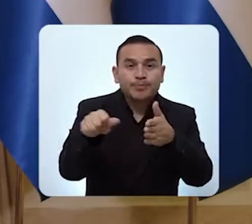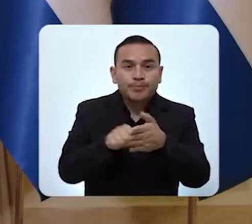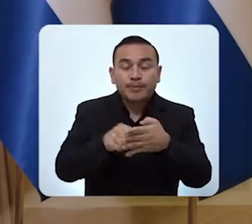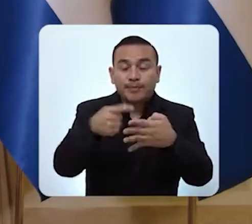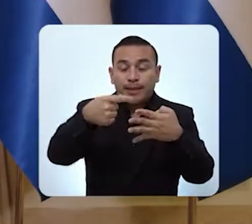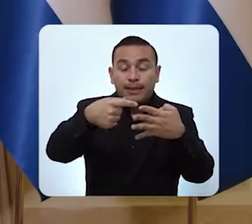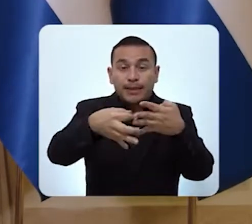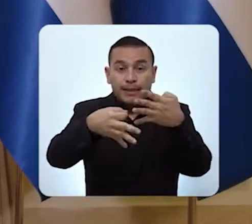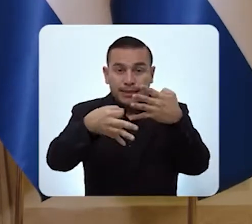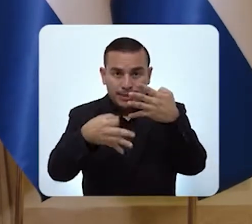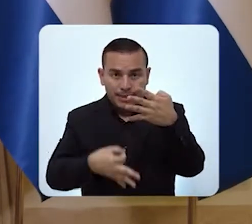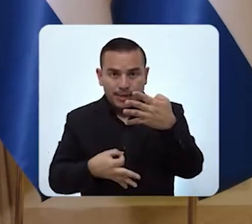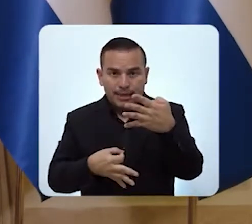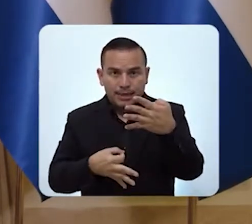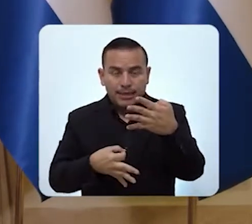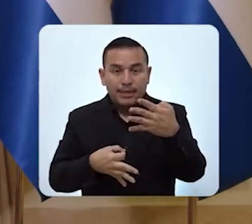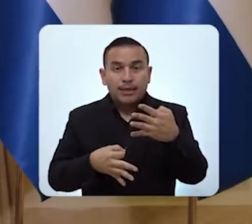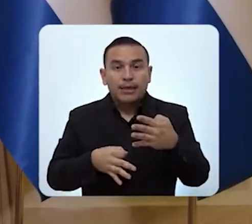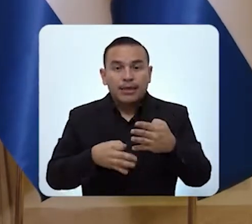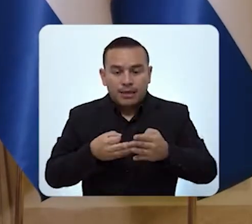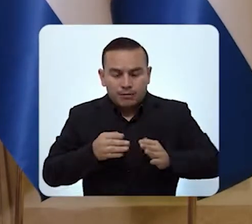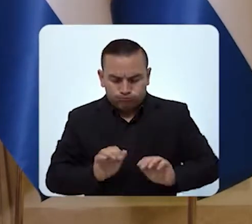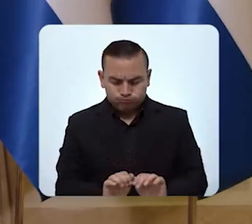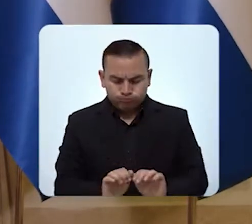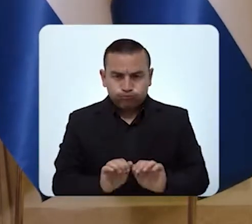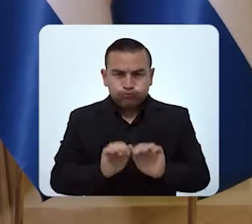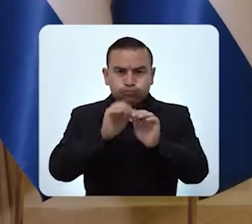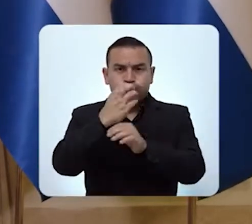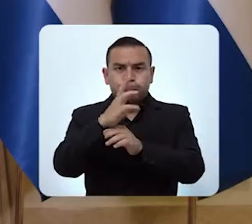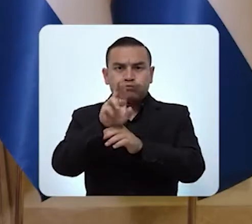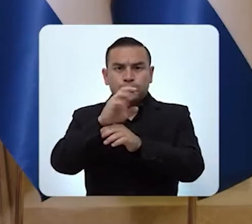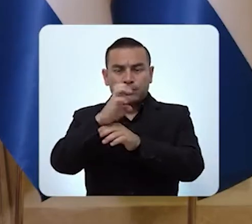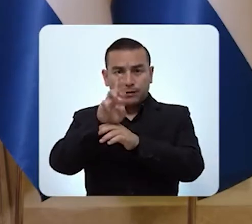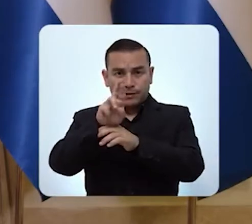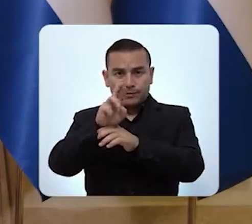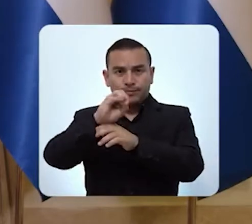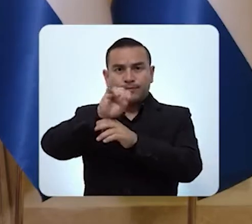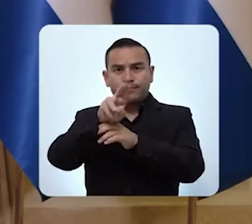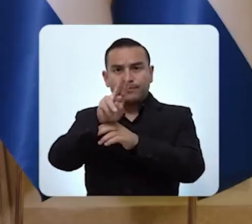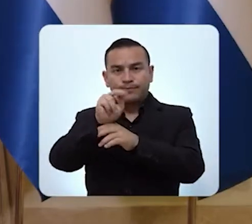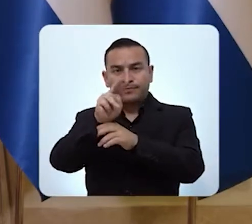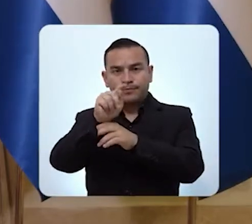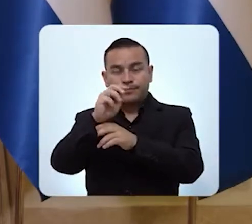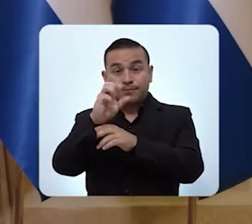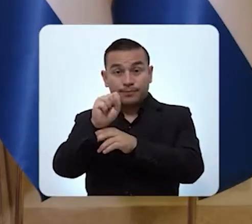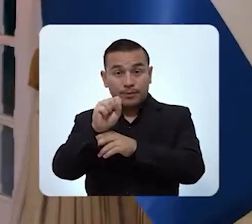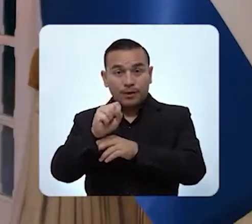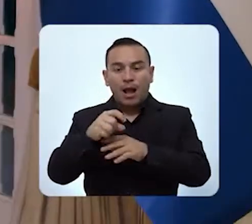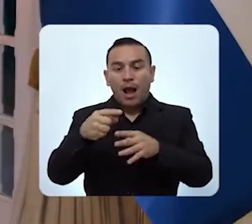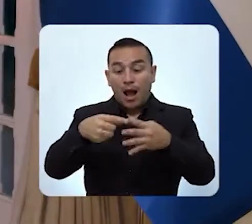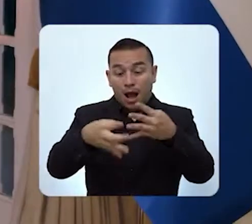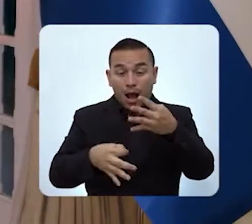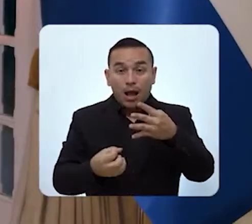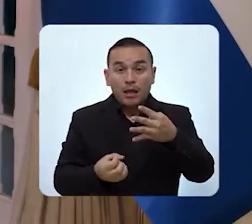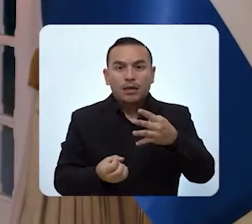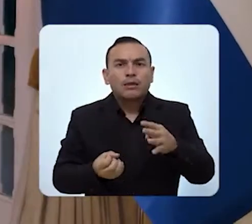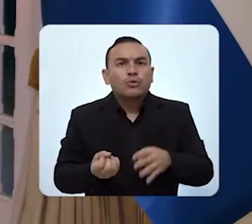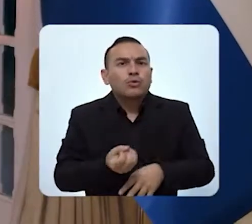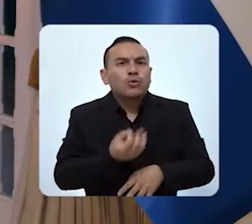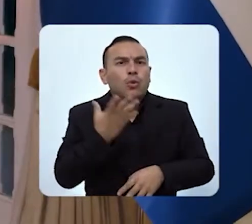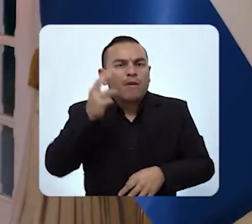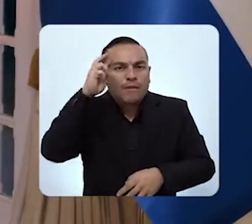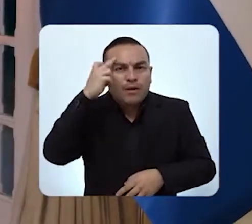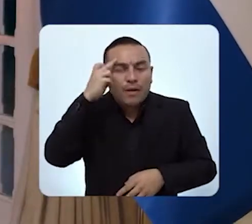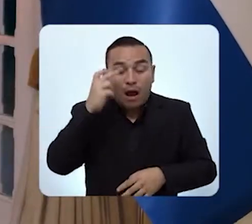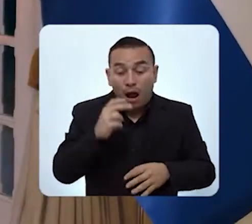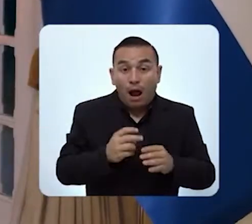ante la Asamblea Legislativa el anteproyecto de la Ley Crecer Juntos para la primera infancia, niñez y adolescencia. Esta ley sustituye